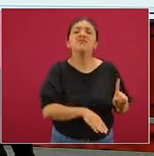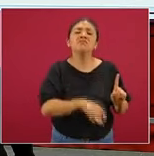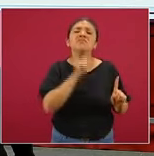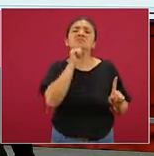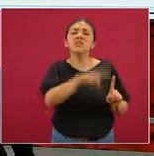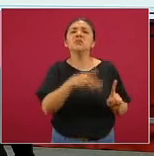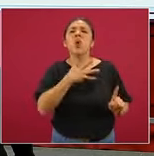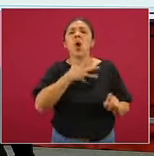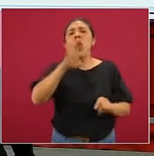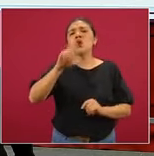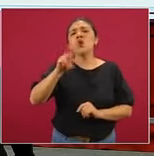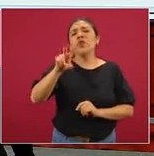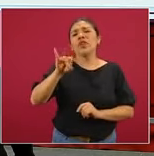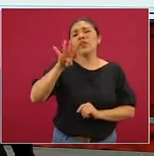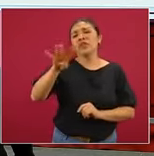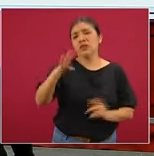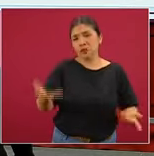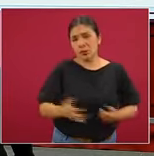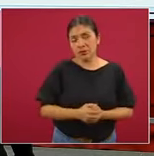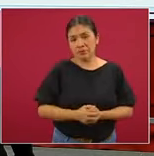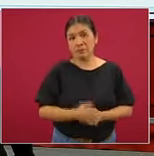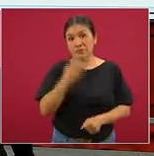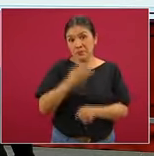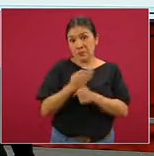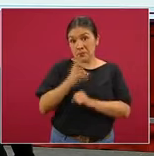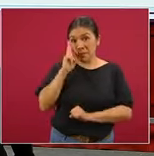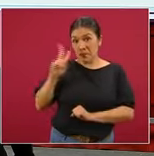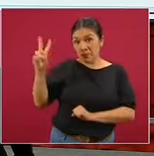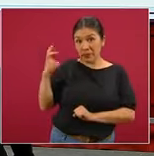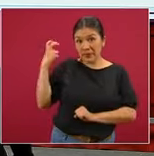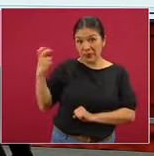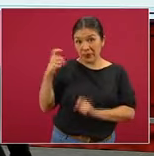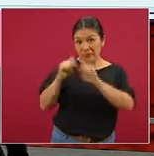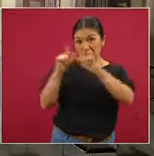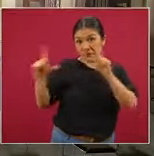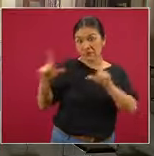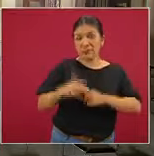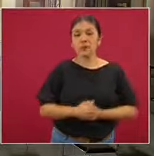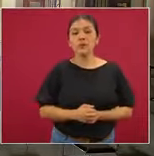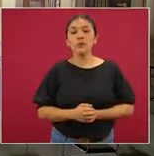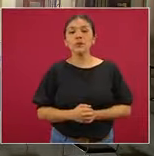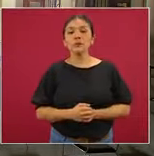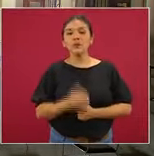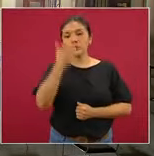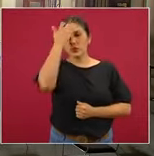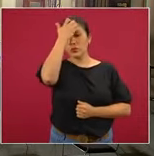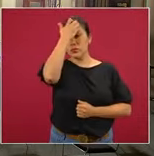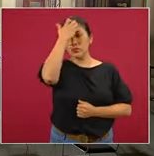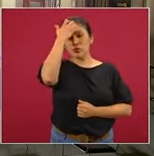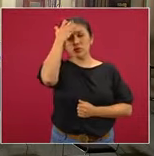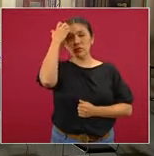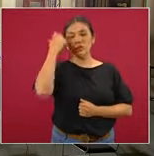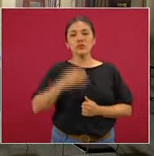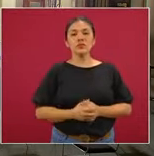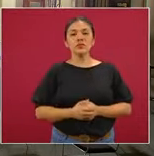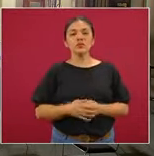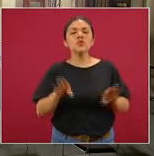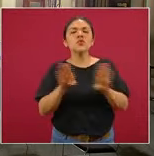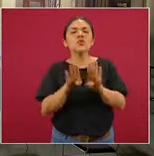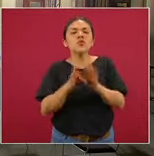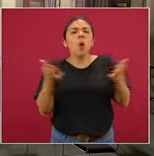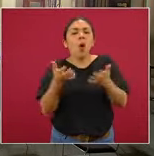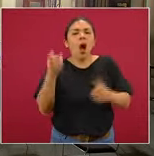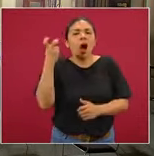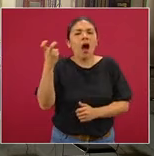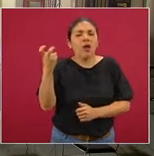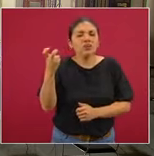COVID-19. Entonces, vamos a ver en la siguiente diapositiva cómo se ha estado llevando a cabo este ejercicio